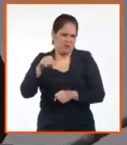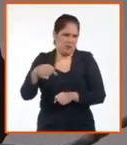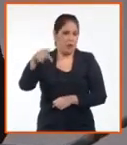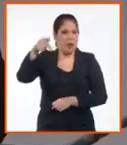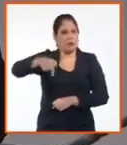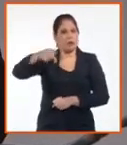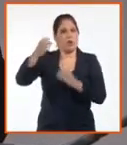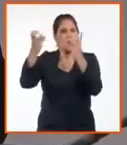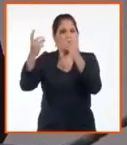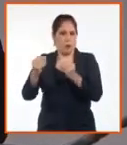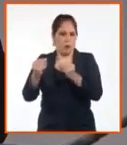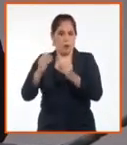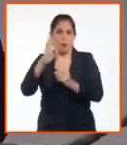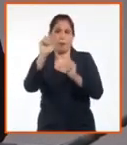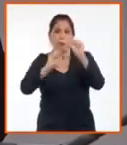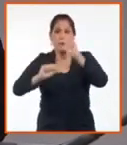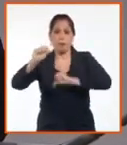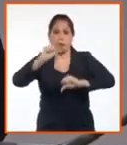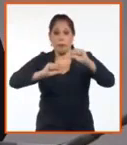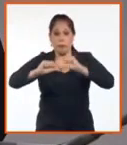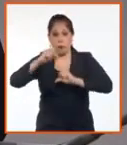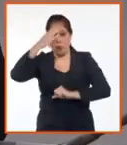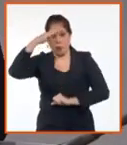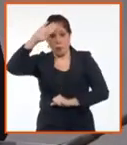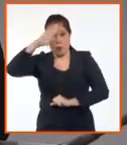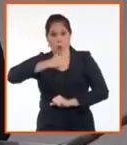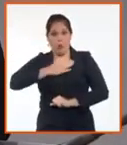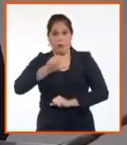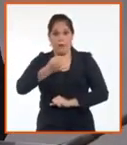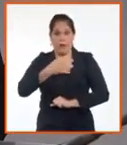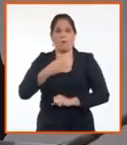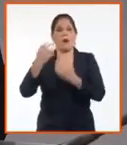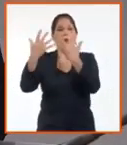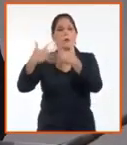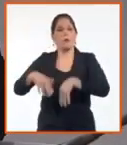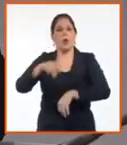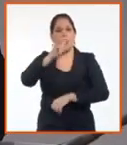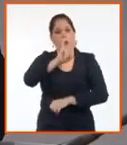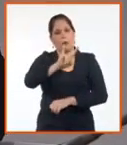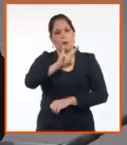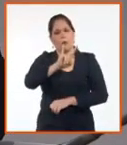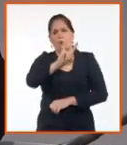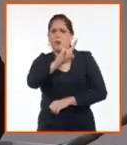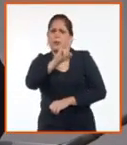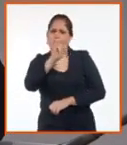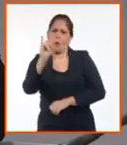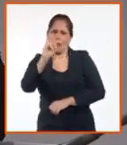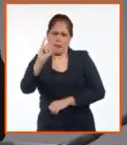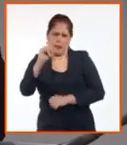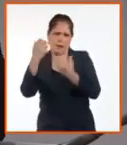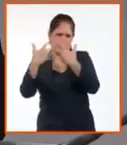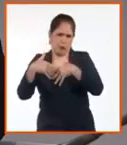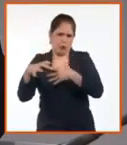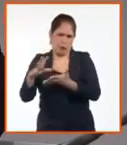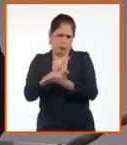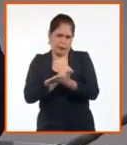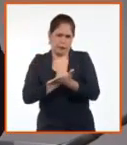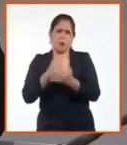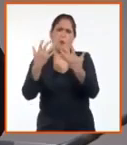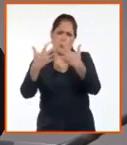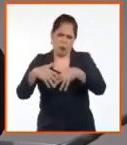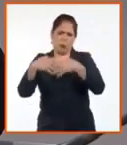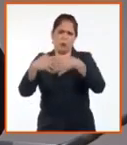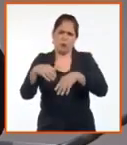se había fama produce 996 productos en total pero